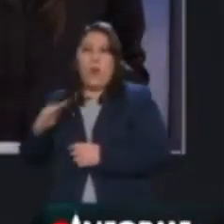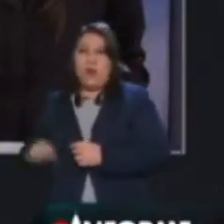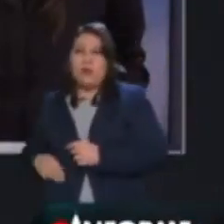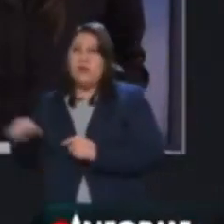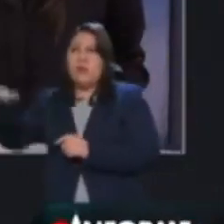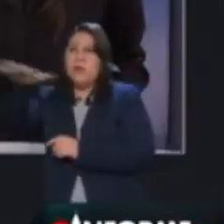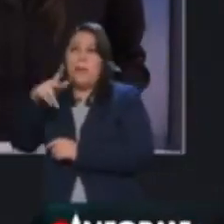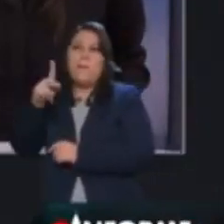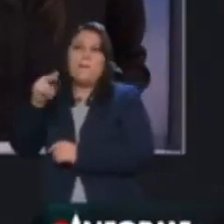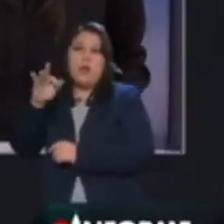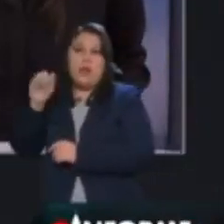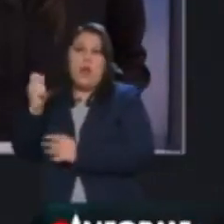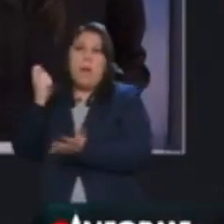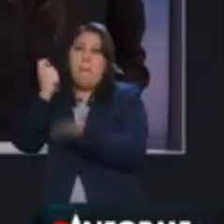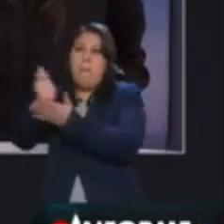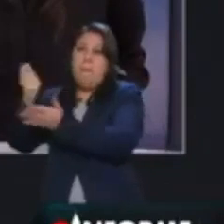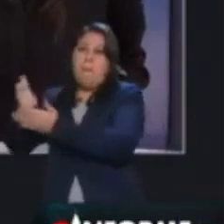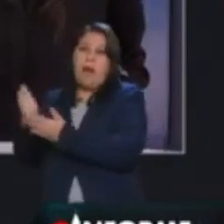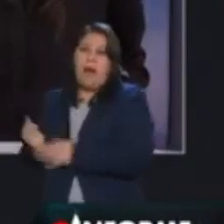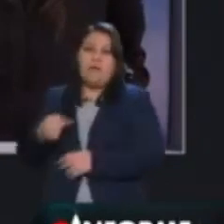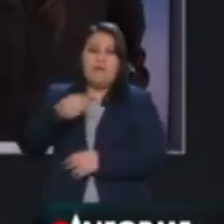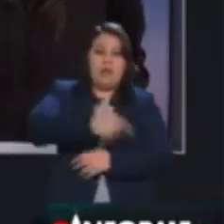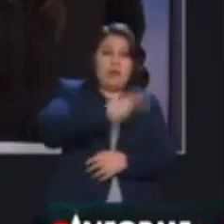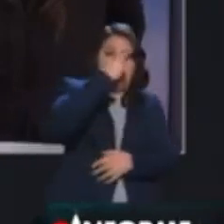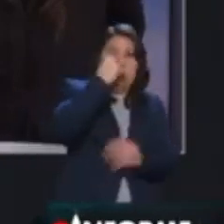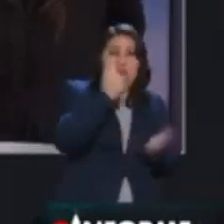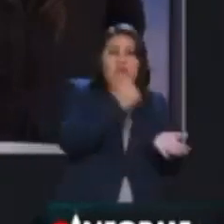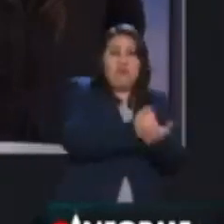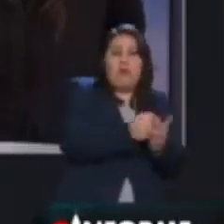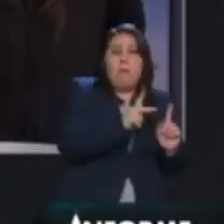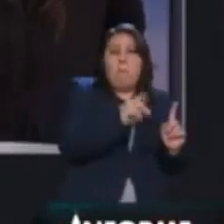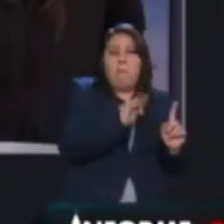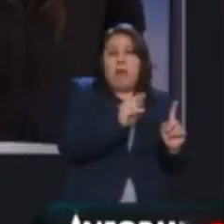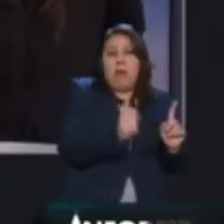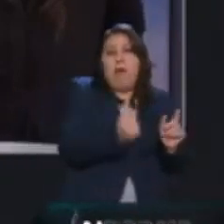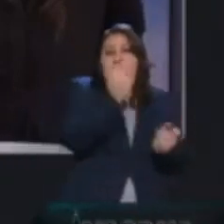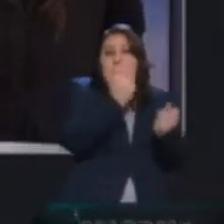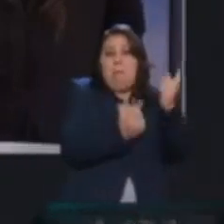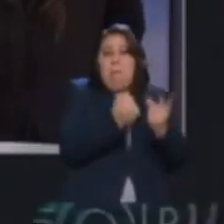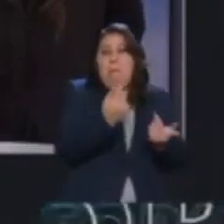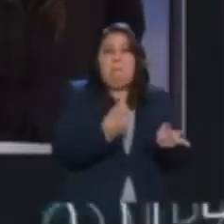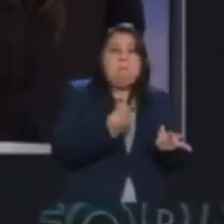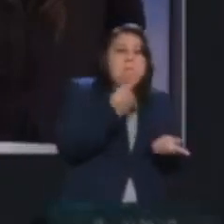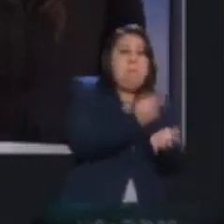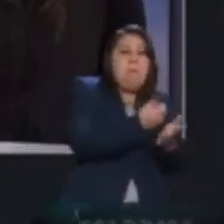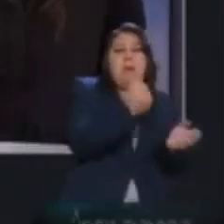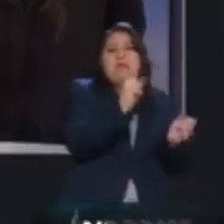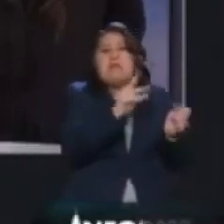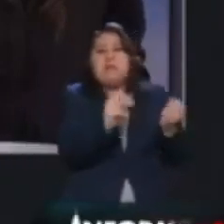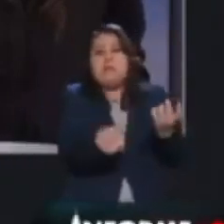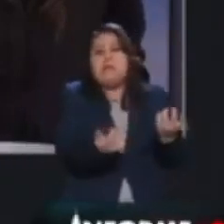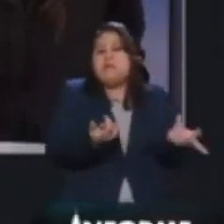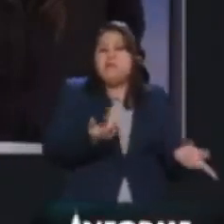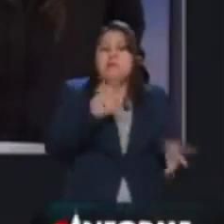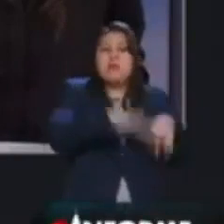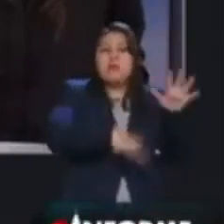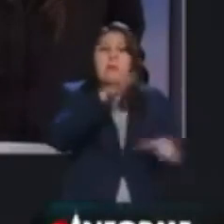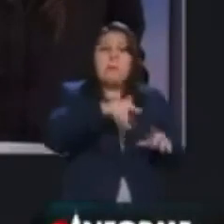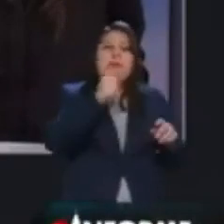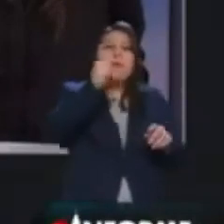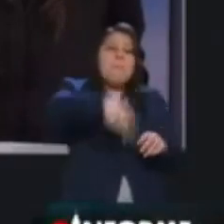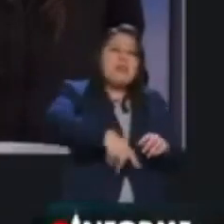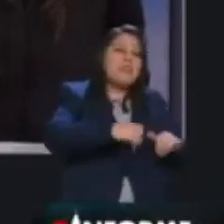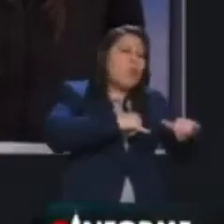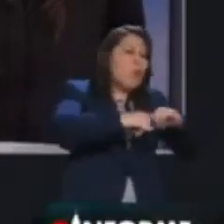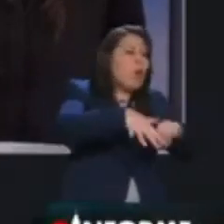México, pues tenemos un catastro bastante decente, incluso es público, ¿no? Donde podemos saber el valor del terreno, incluso pues, si se meten ahí el